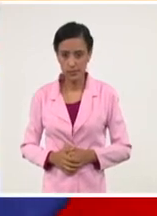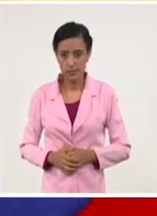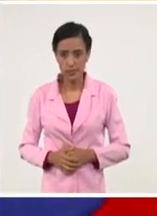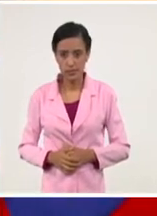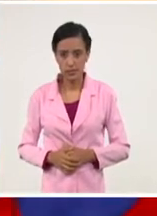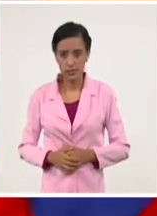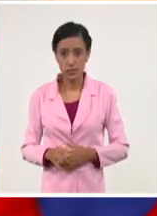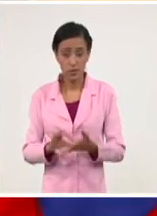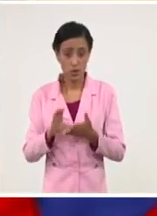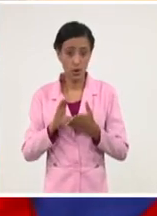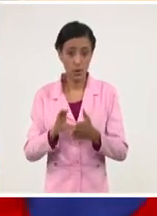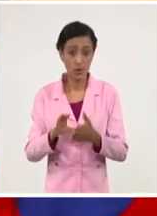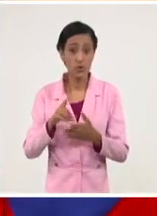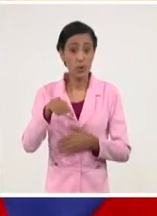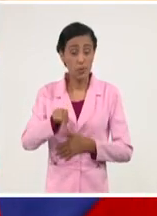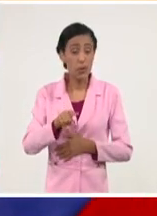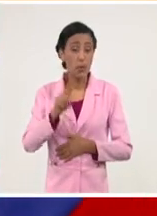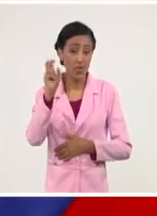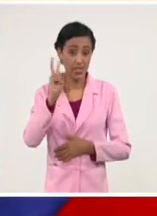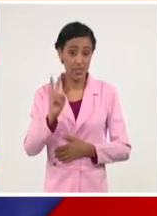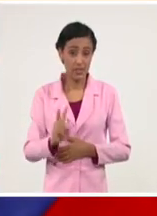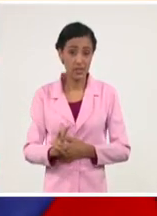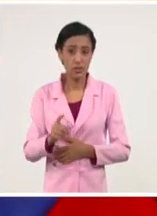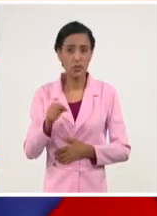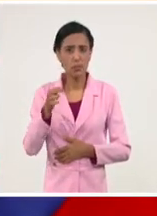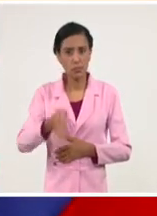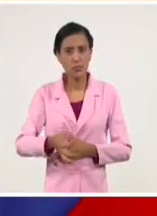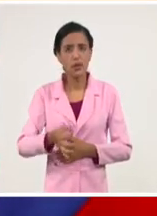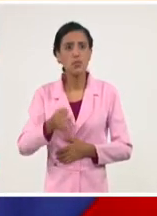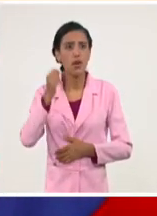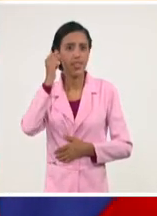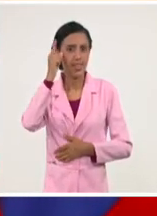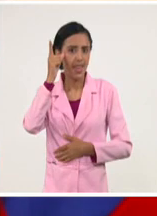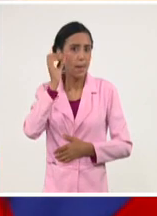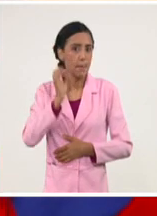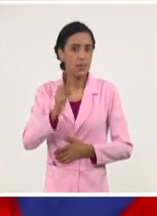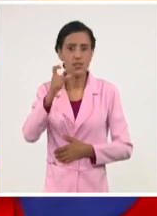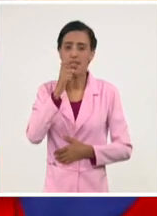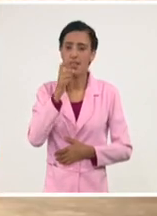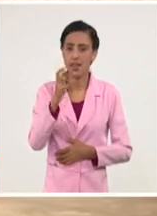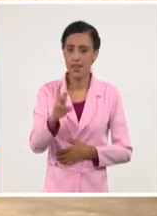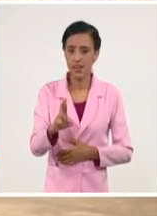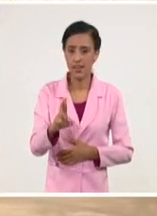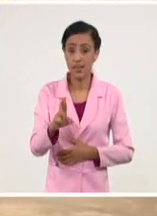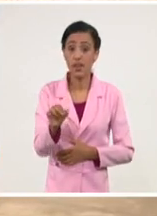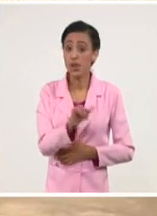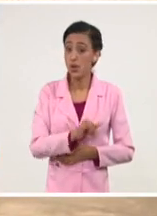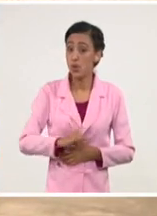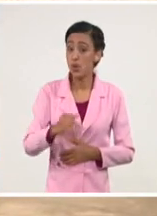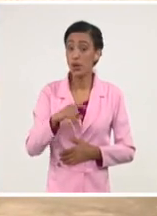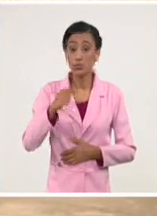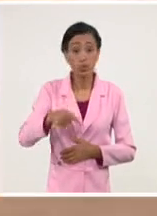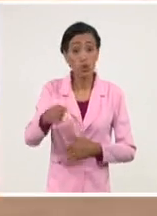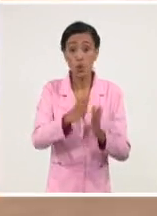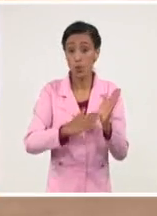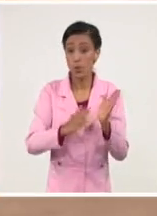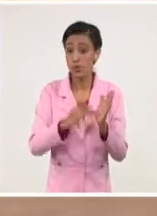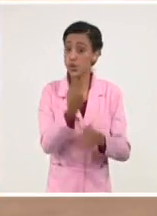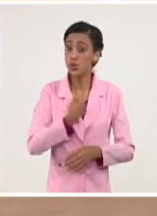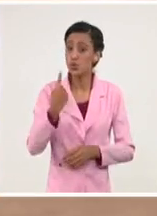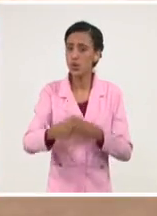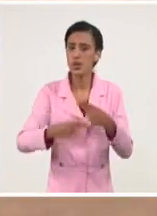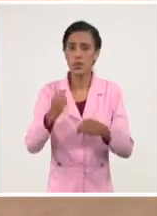colaboradores de las misiones sociales acá en Venezuela mantenemos vivo el espíritu de los Comités de Defensa de la Revolución. Todos los meses nosotros hacemos